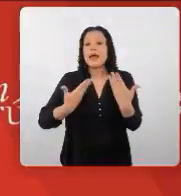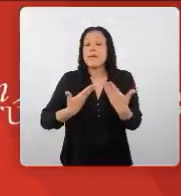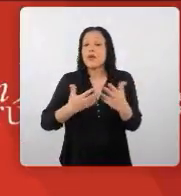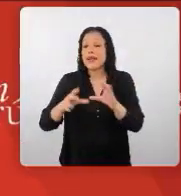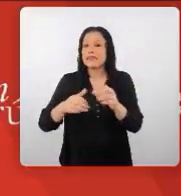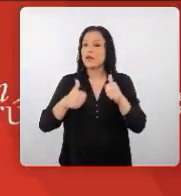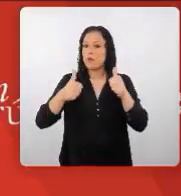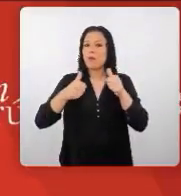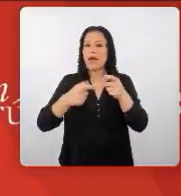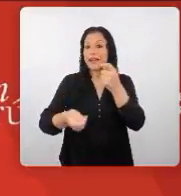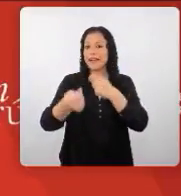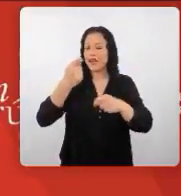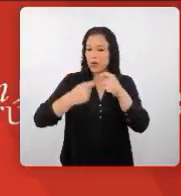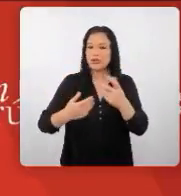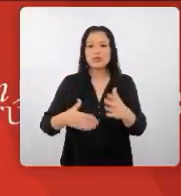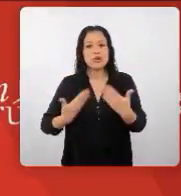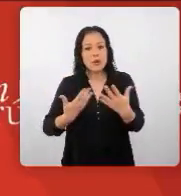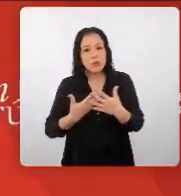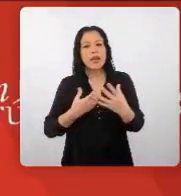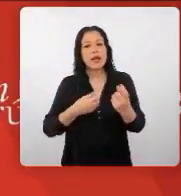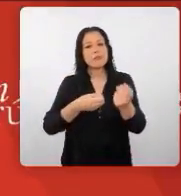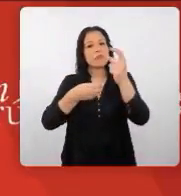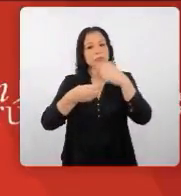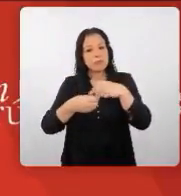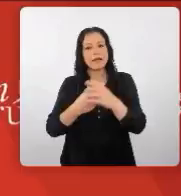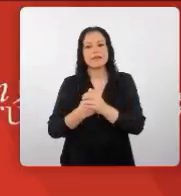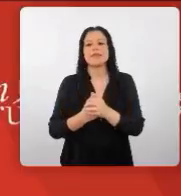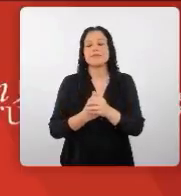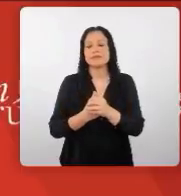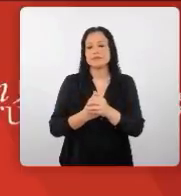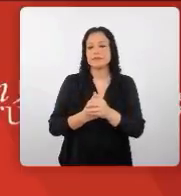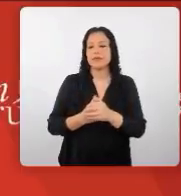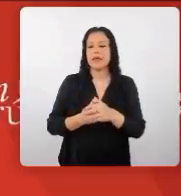negocio y tener una buena participación también en la Expo Dubai.